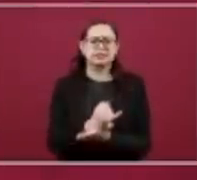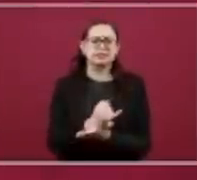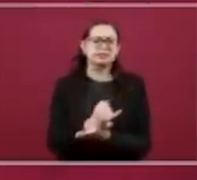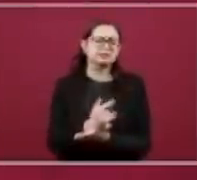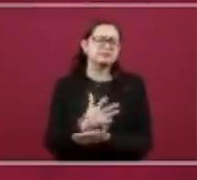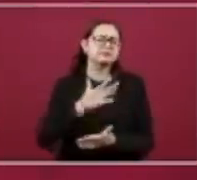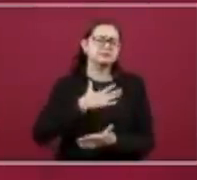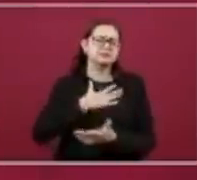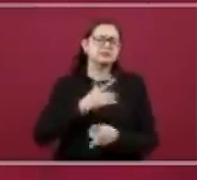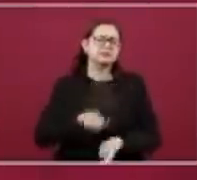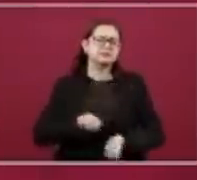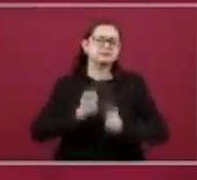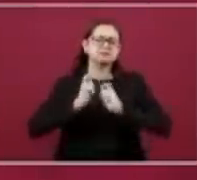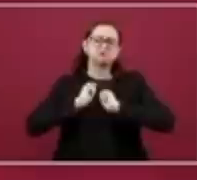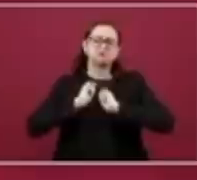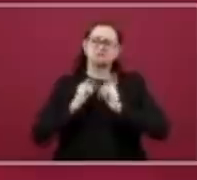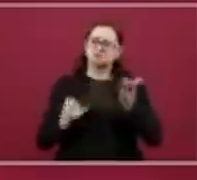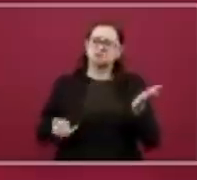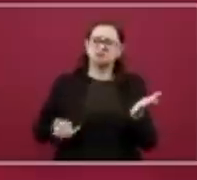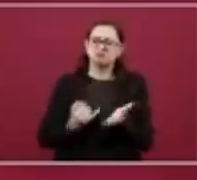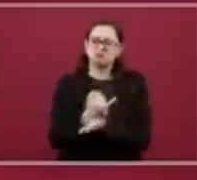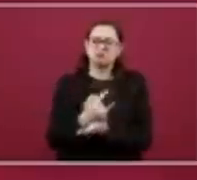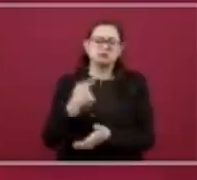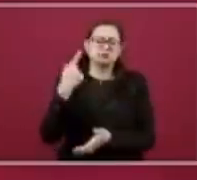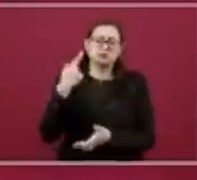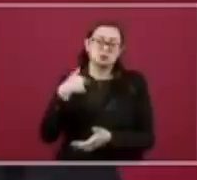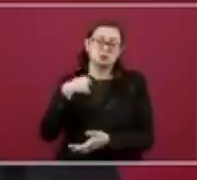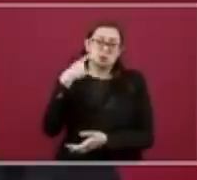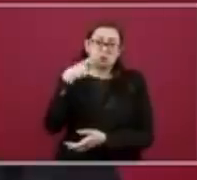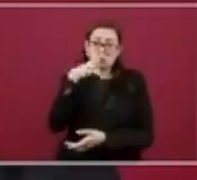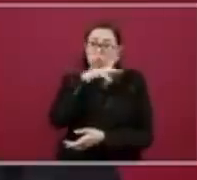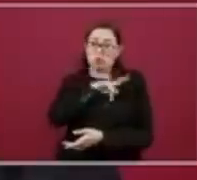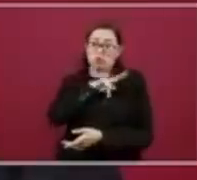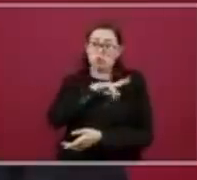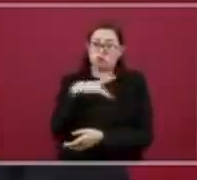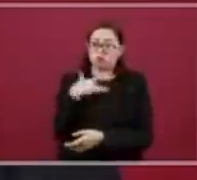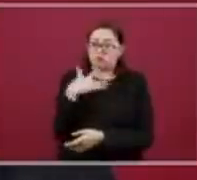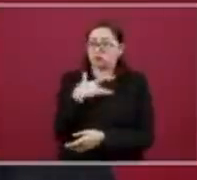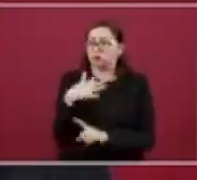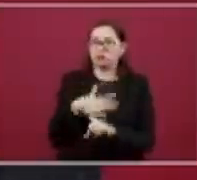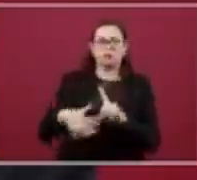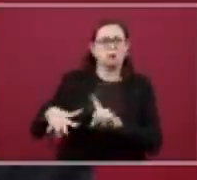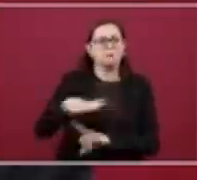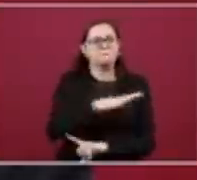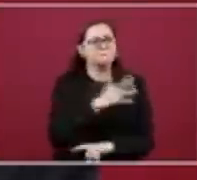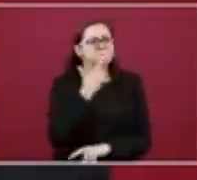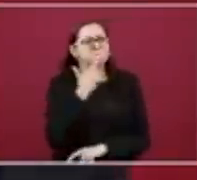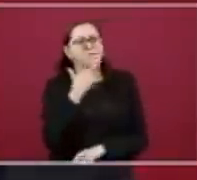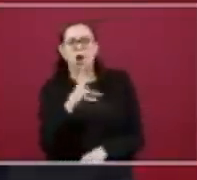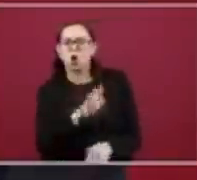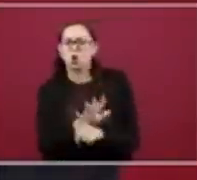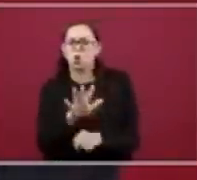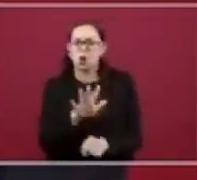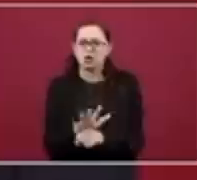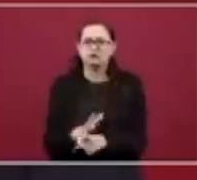decidir sobre lo que mejor convenga. Entonces voy a hacer